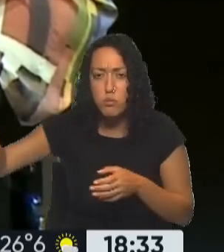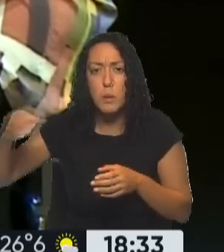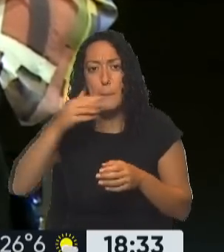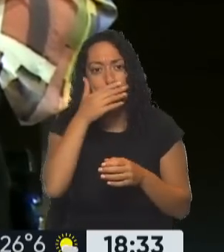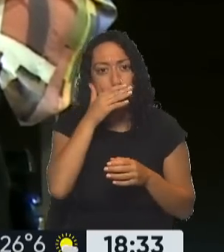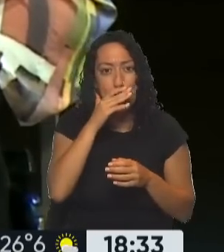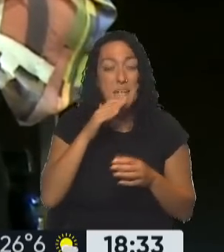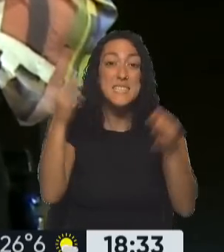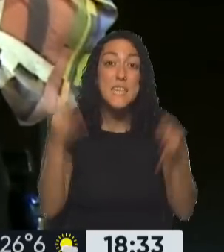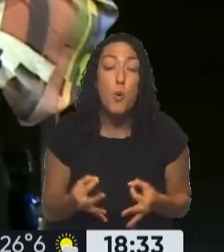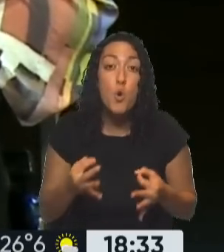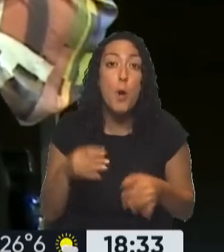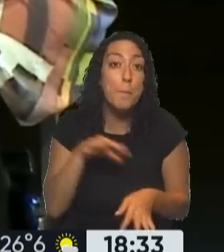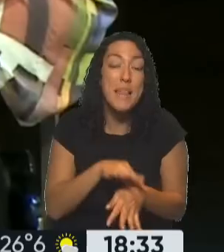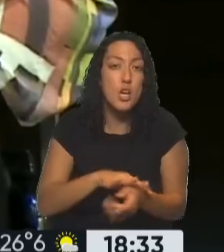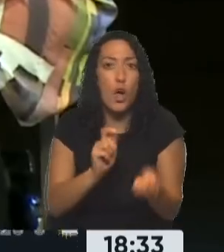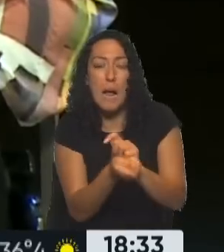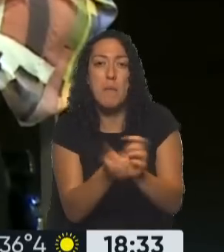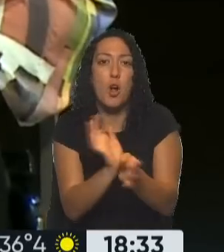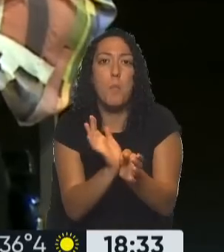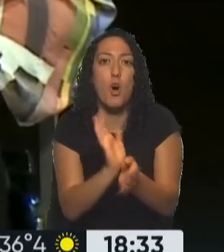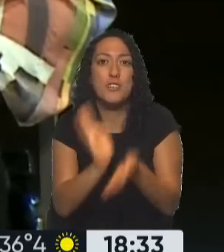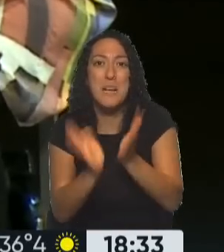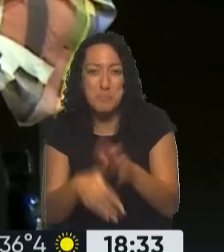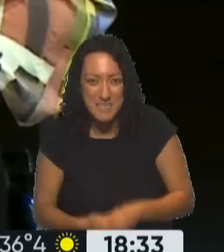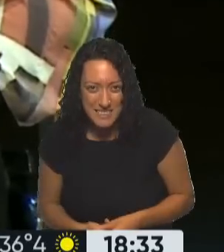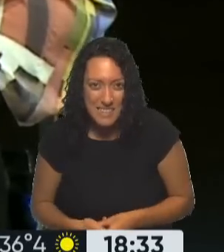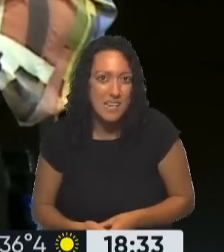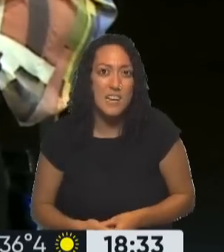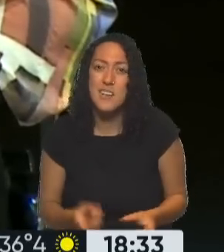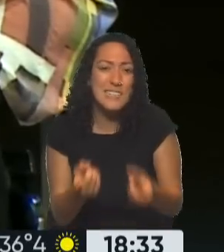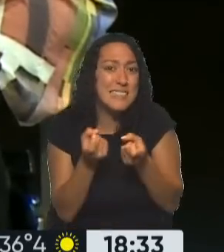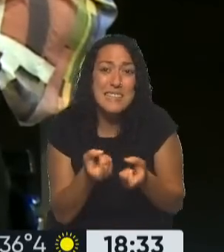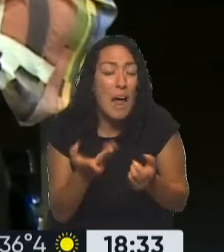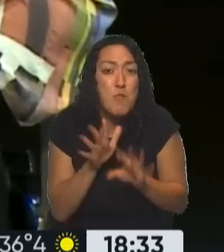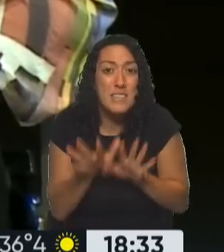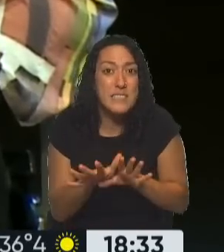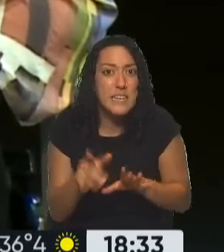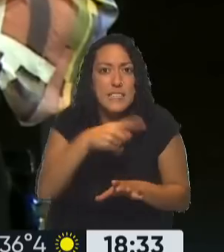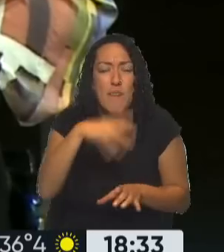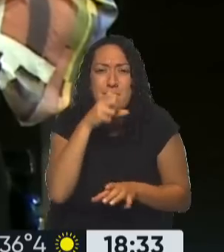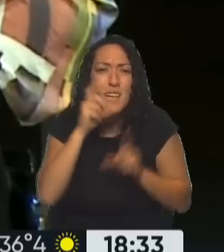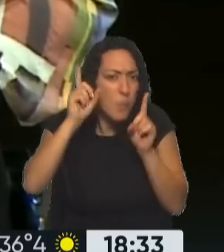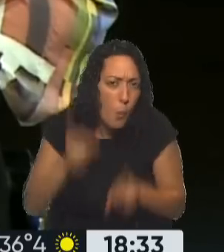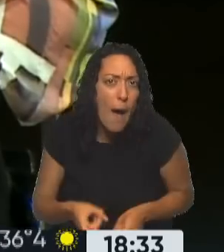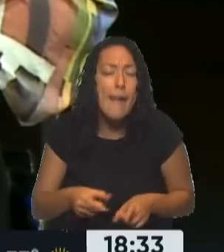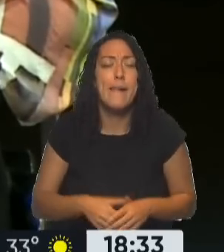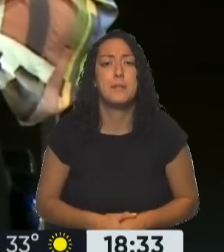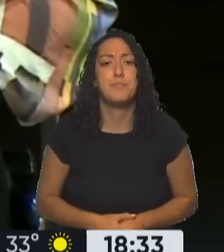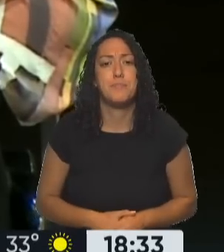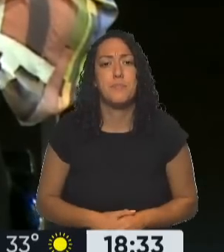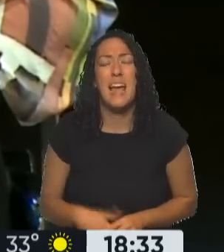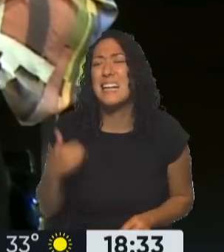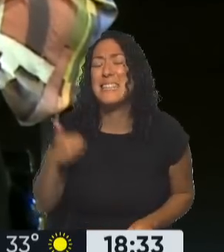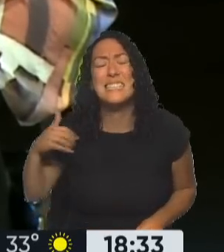se volvieron terapistas por necesidad en esos momentos, y lo hicieron. Y lo hicieron. Es la mejor